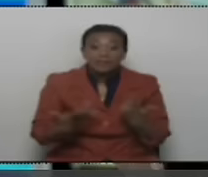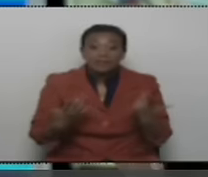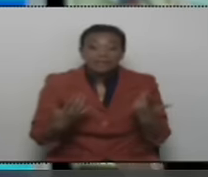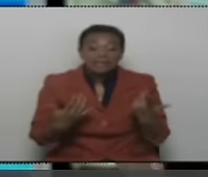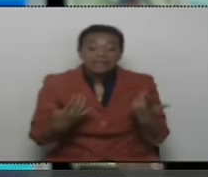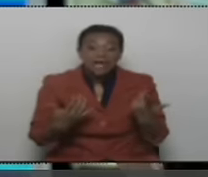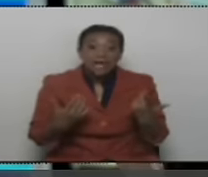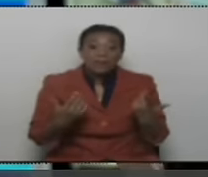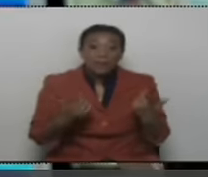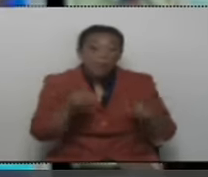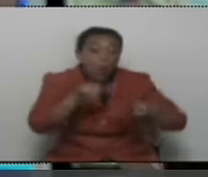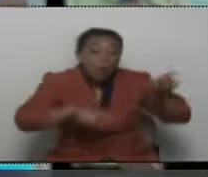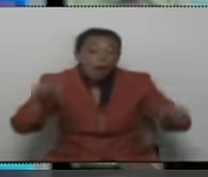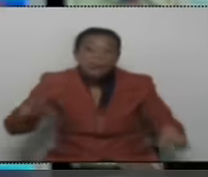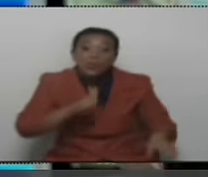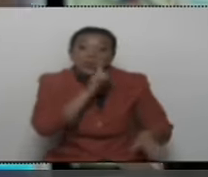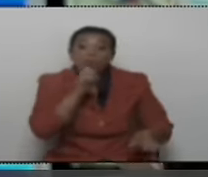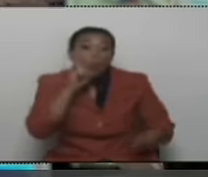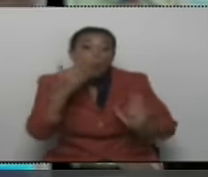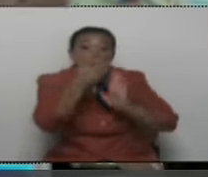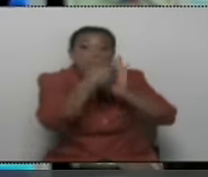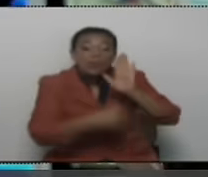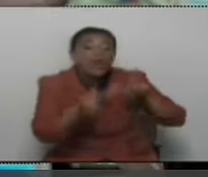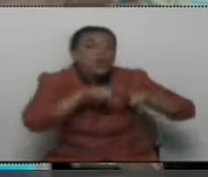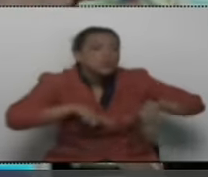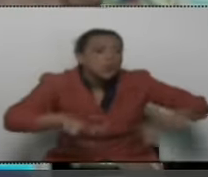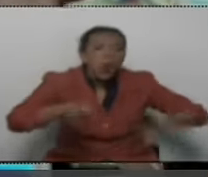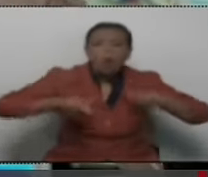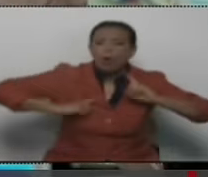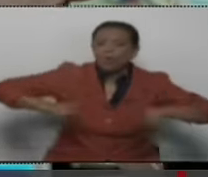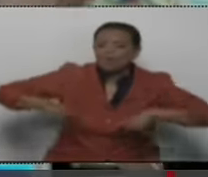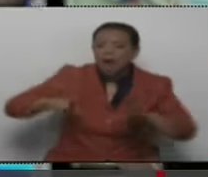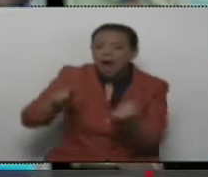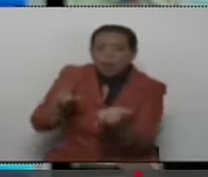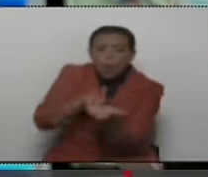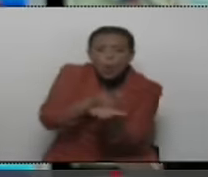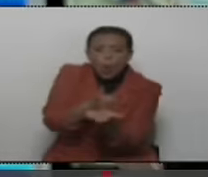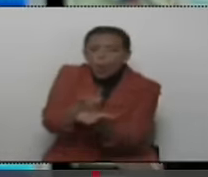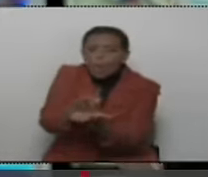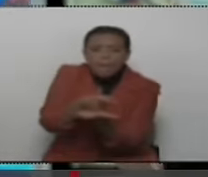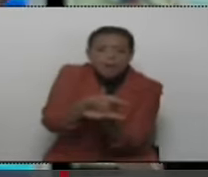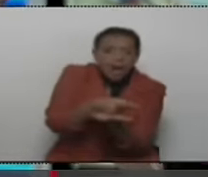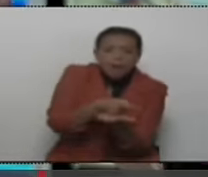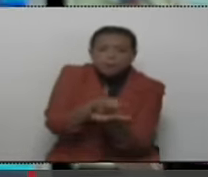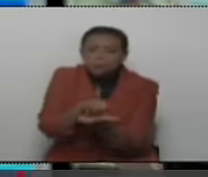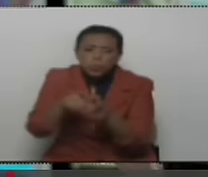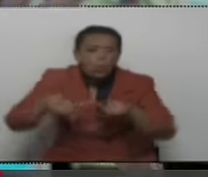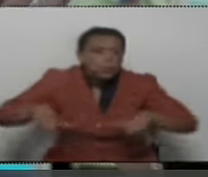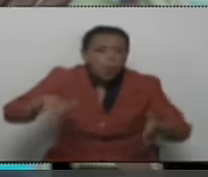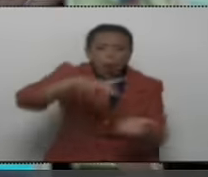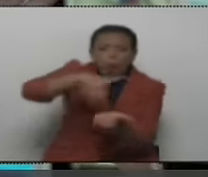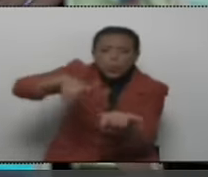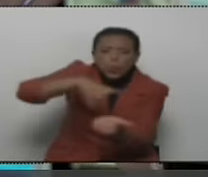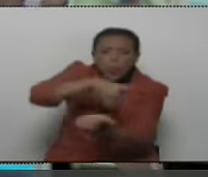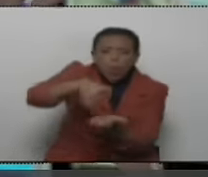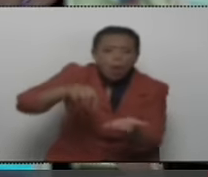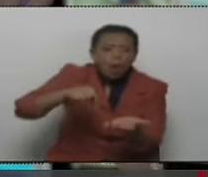Gedeón, casi que con nombre y apellido, lugares, coordenadas, y ellos siguieron. Lo primero que dijeron, no, eso es